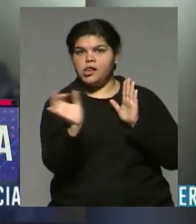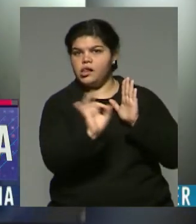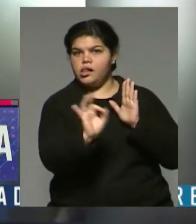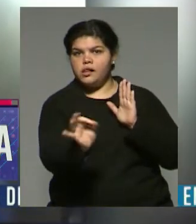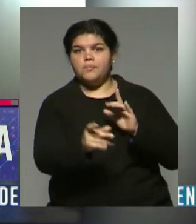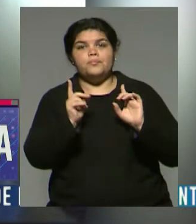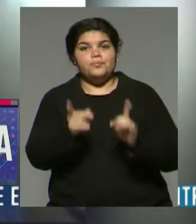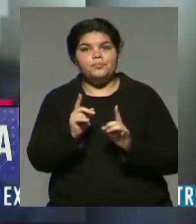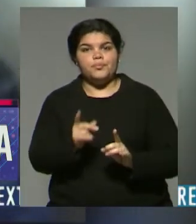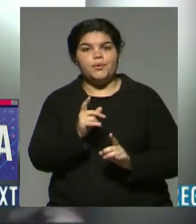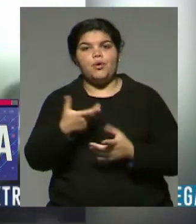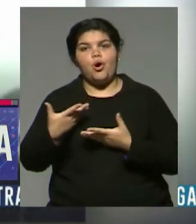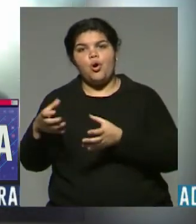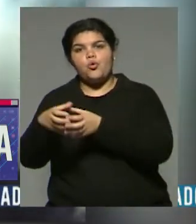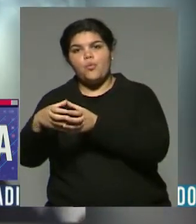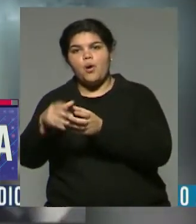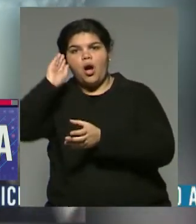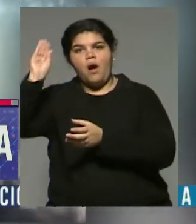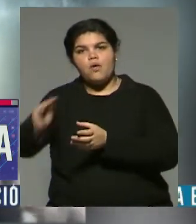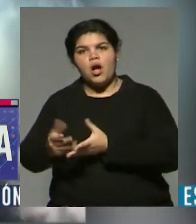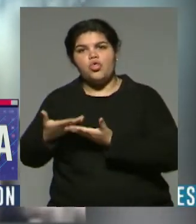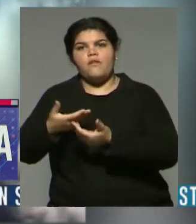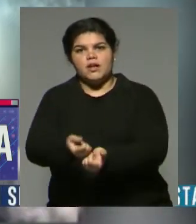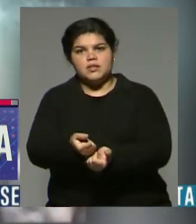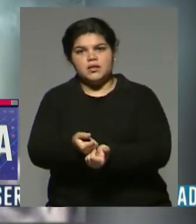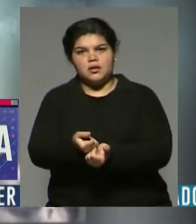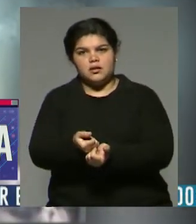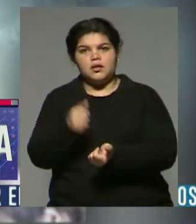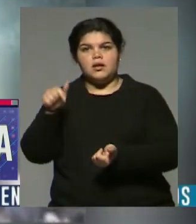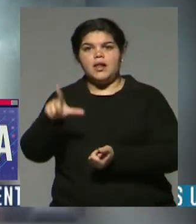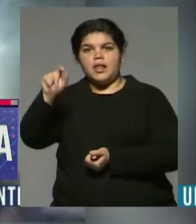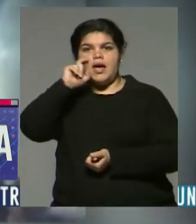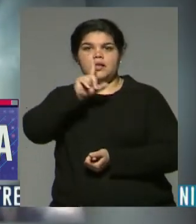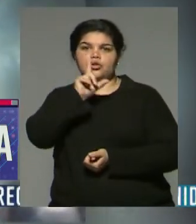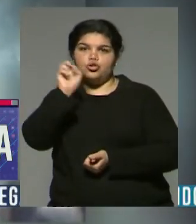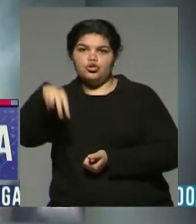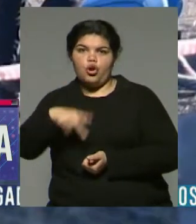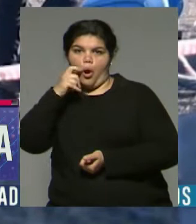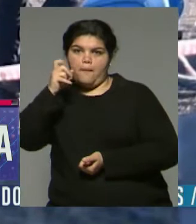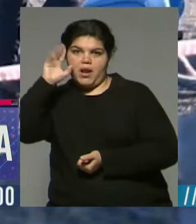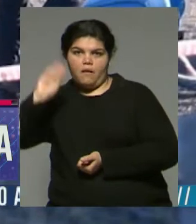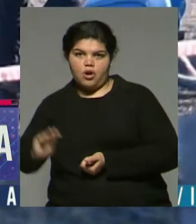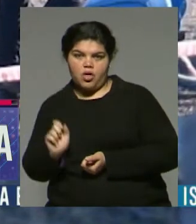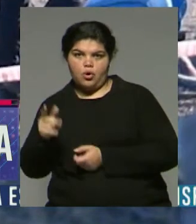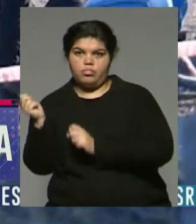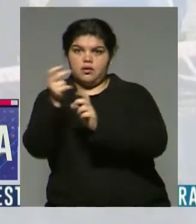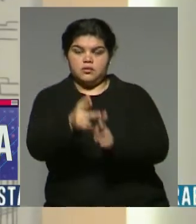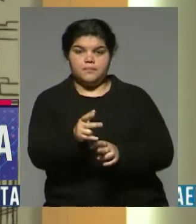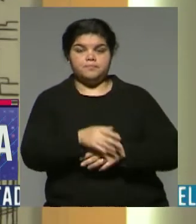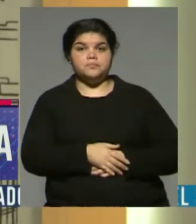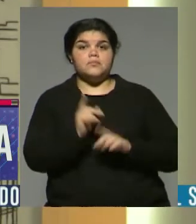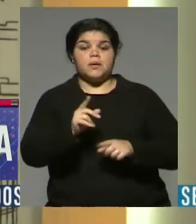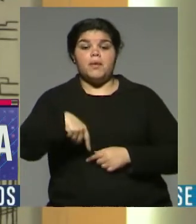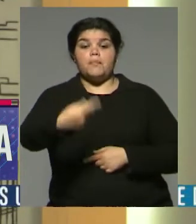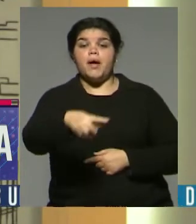sector de defensa por parte del abogado Leighton, del doctor Leighton. Lo que queda este viernes, bueno, según